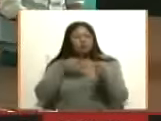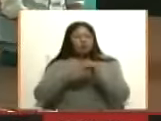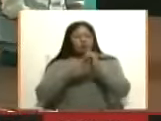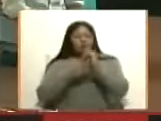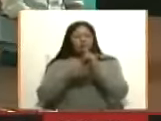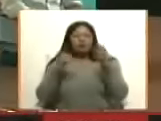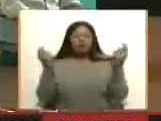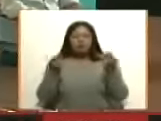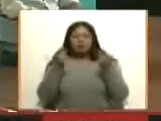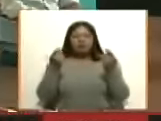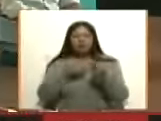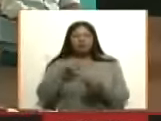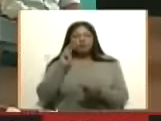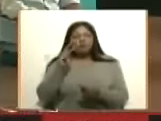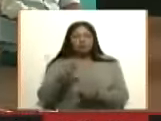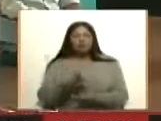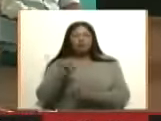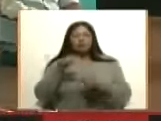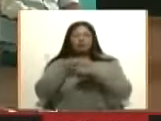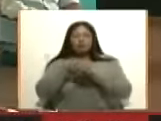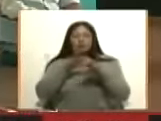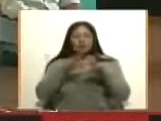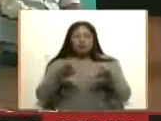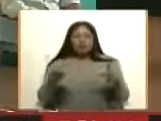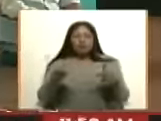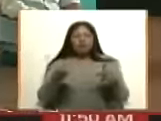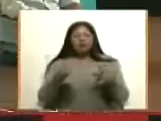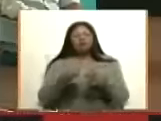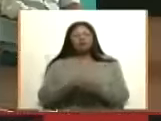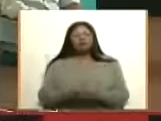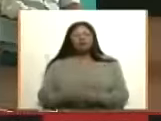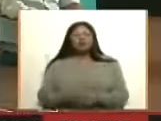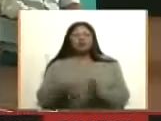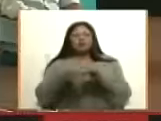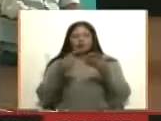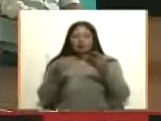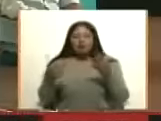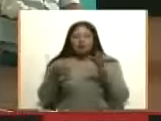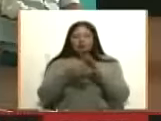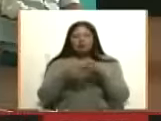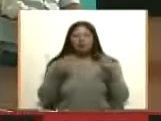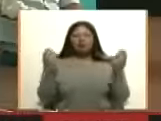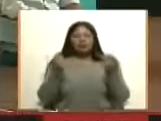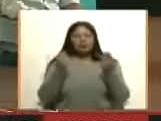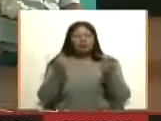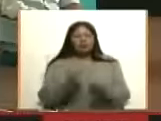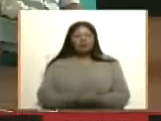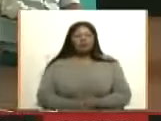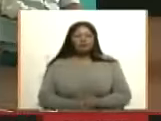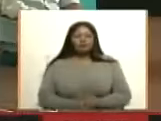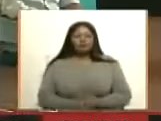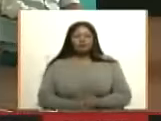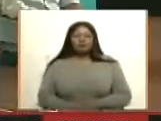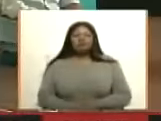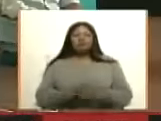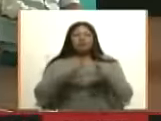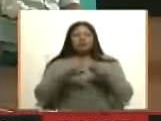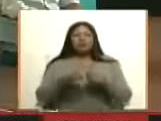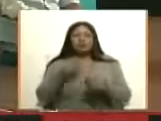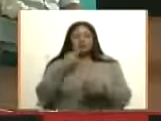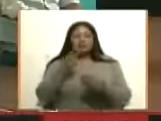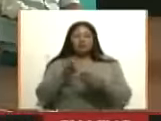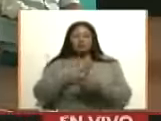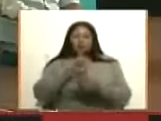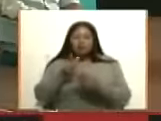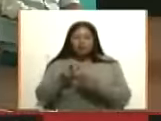campaña a Héctor Rodríguez secretario de amplias alianzas y micr campaña y a Génesis garbet secretaria de vocería